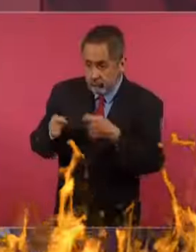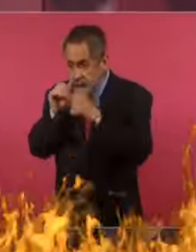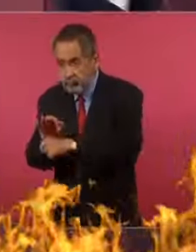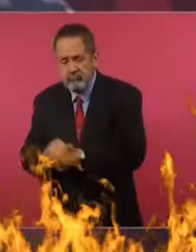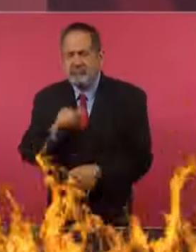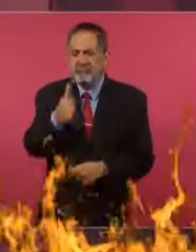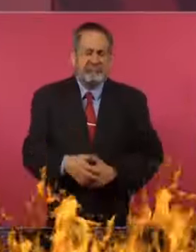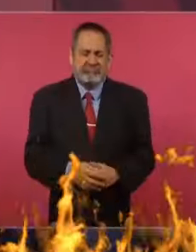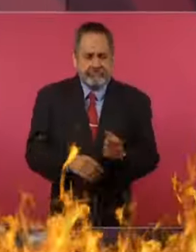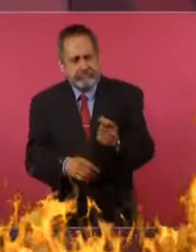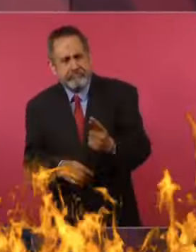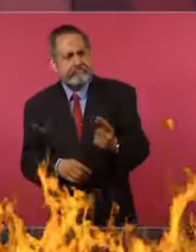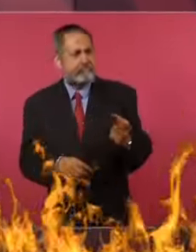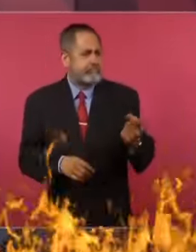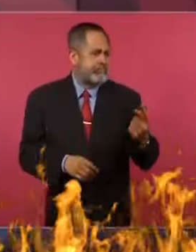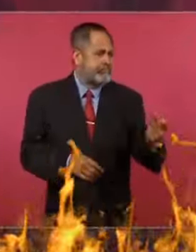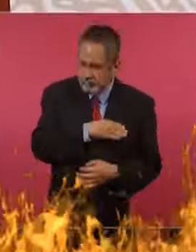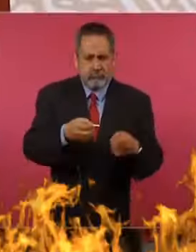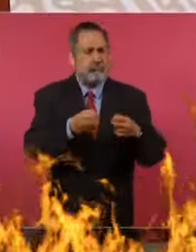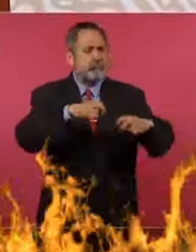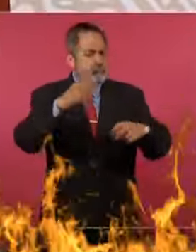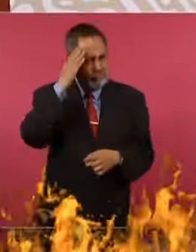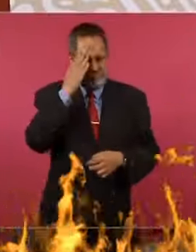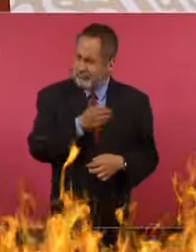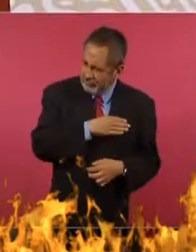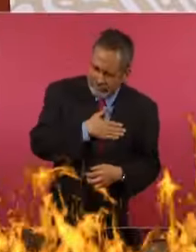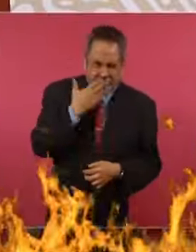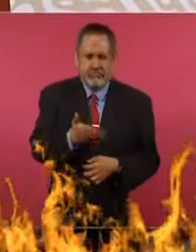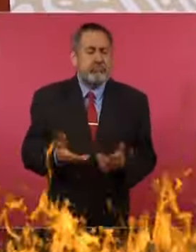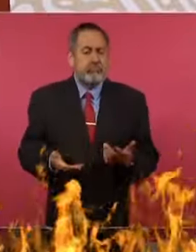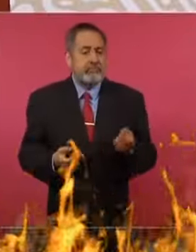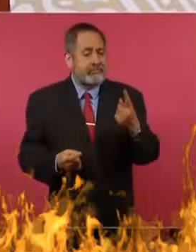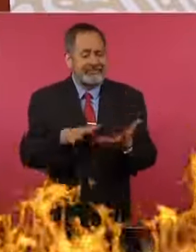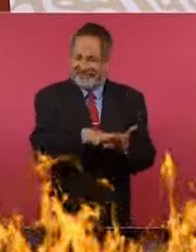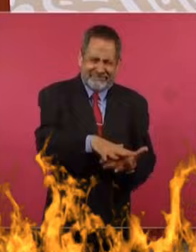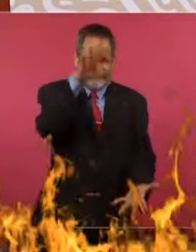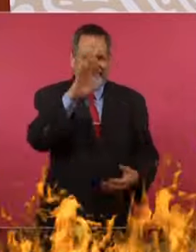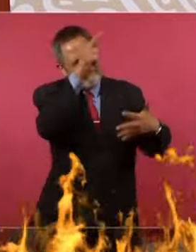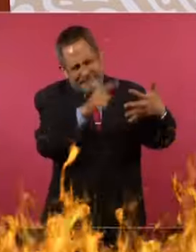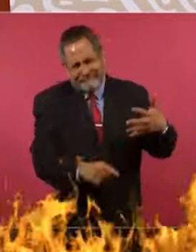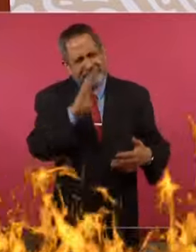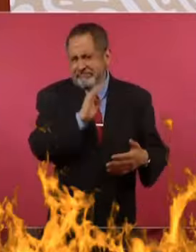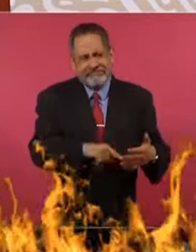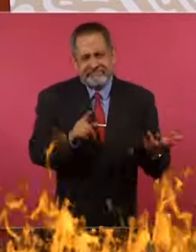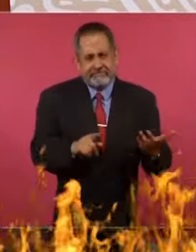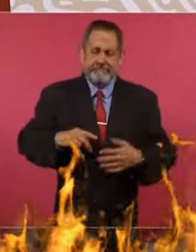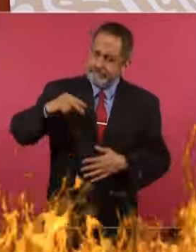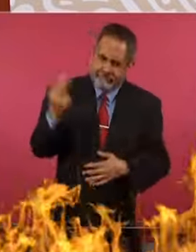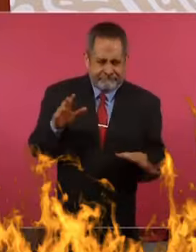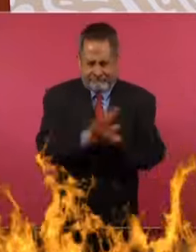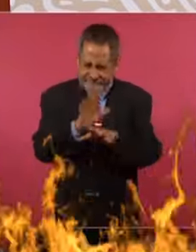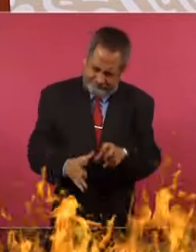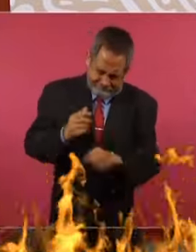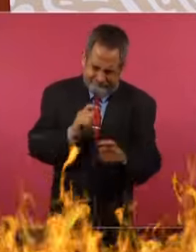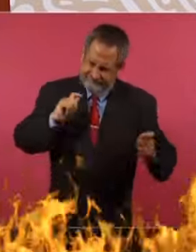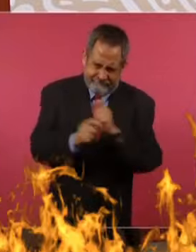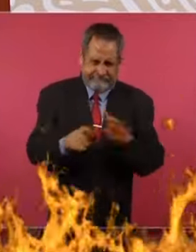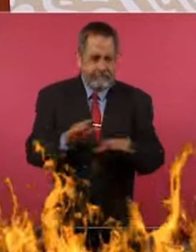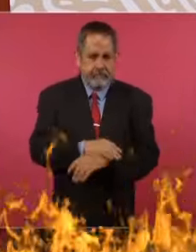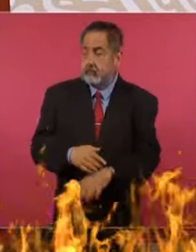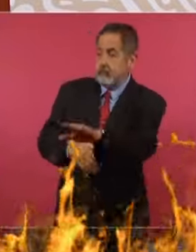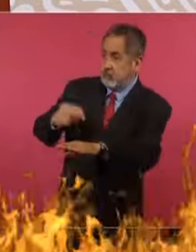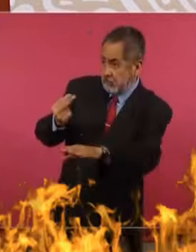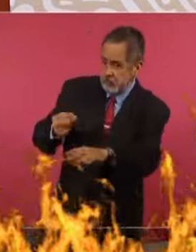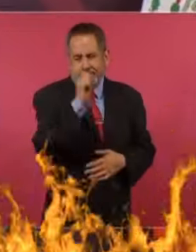justicia hay desde luego honrosas excepciones pero en general está mal el poder judicial entonces necesitamos esa reforma o sea es